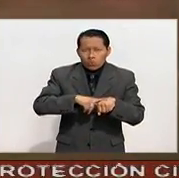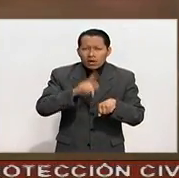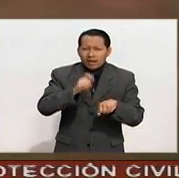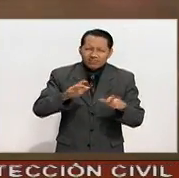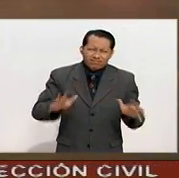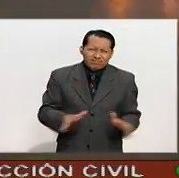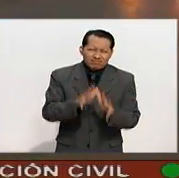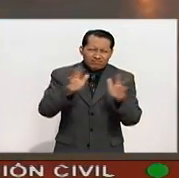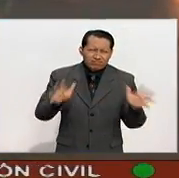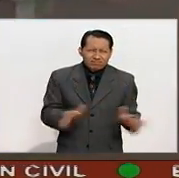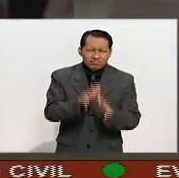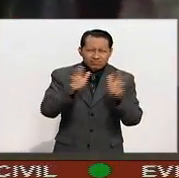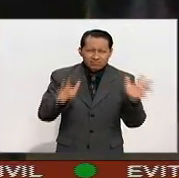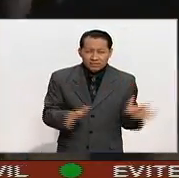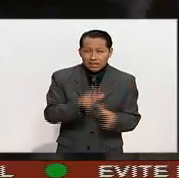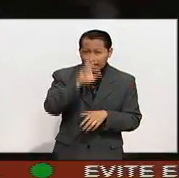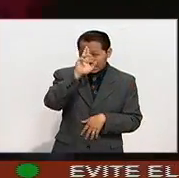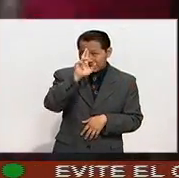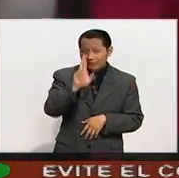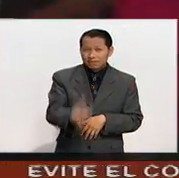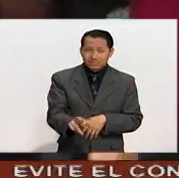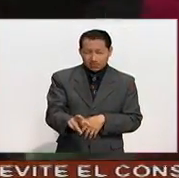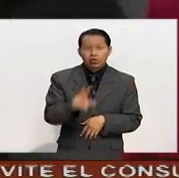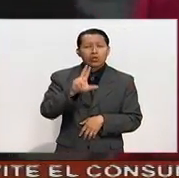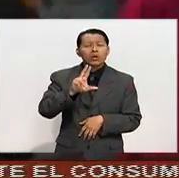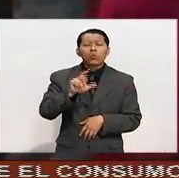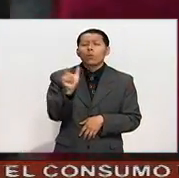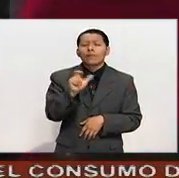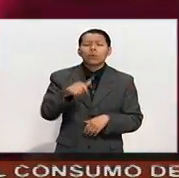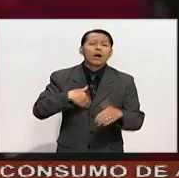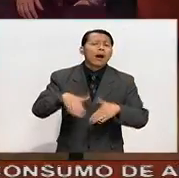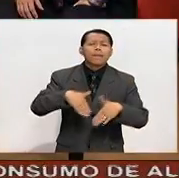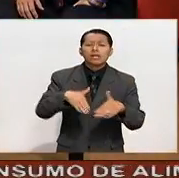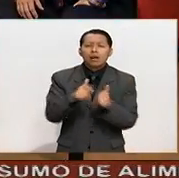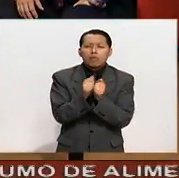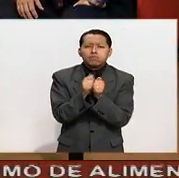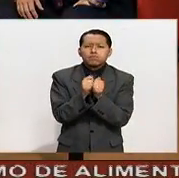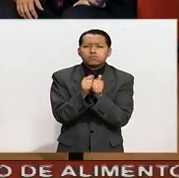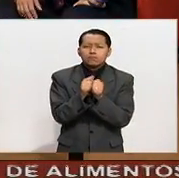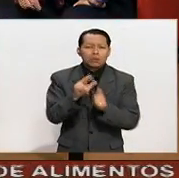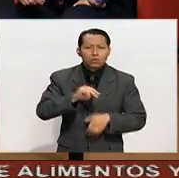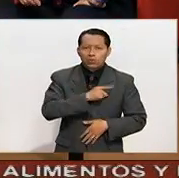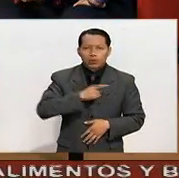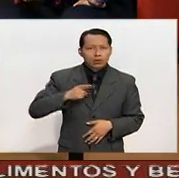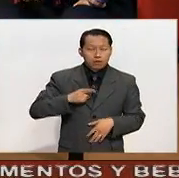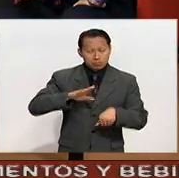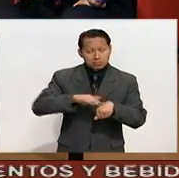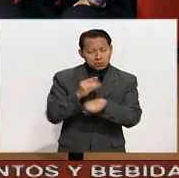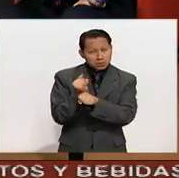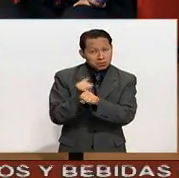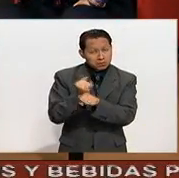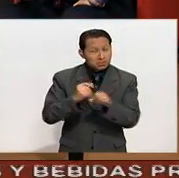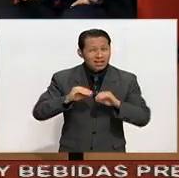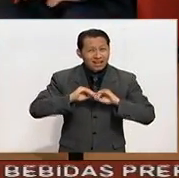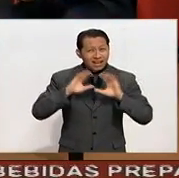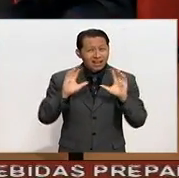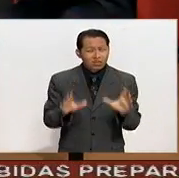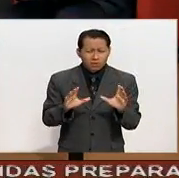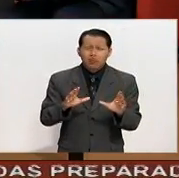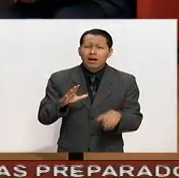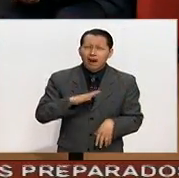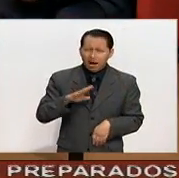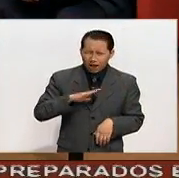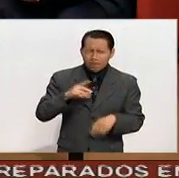respeto a ti y no textear mientras caminas, porque los estudios son claros, hay mucho más personas en accidentes en